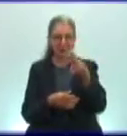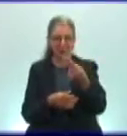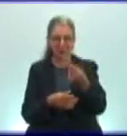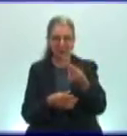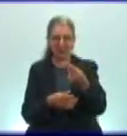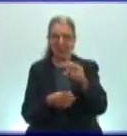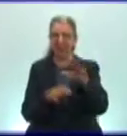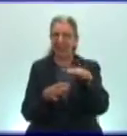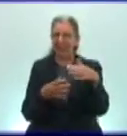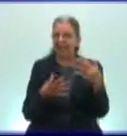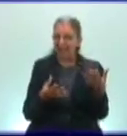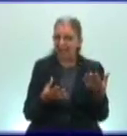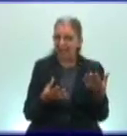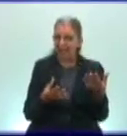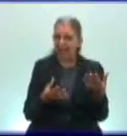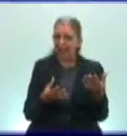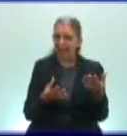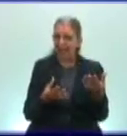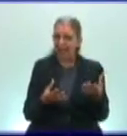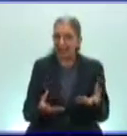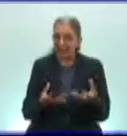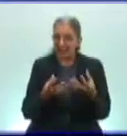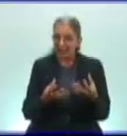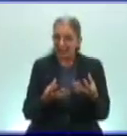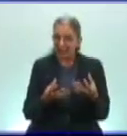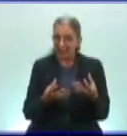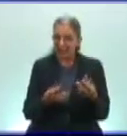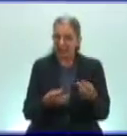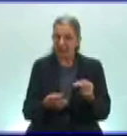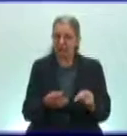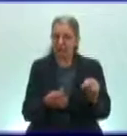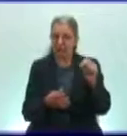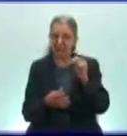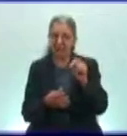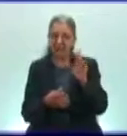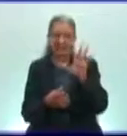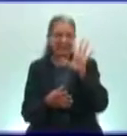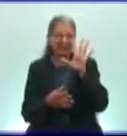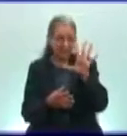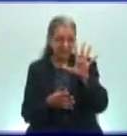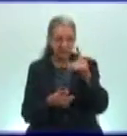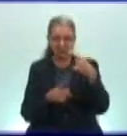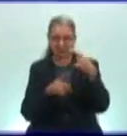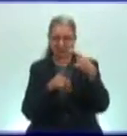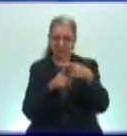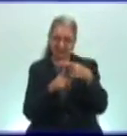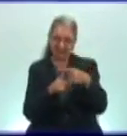en su núcleo. Por tanto, el valor de su carga nuclear es 5 positivo.